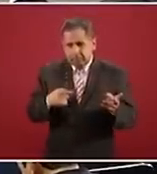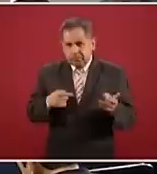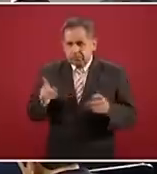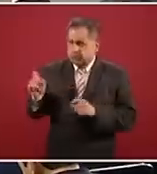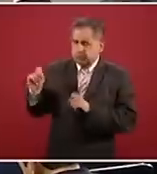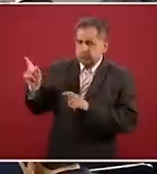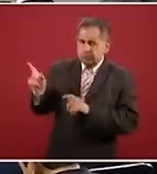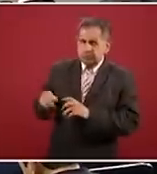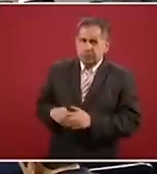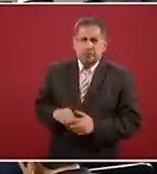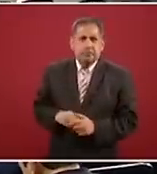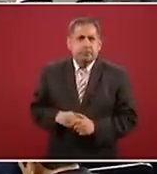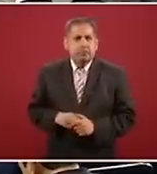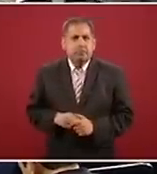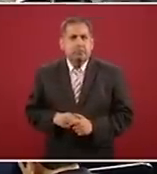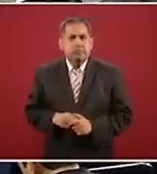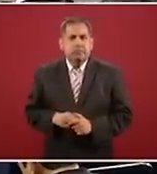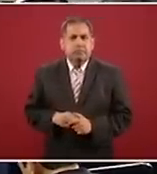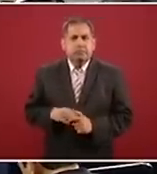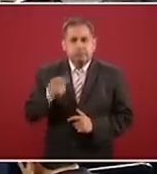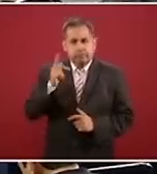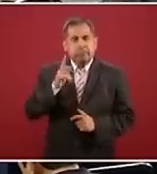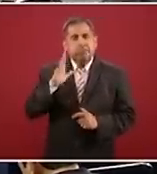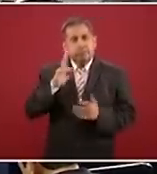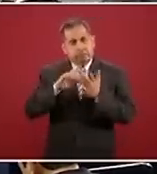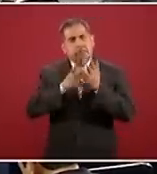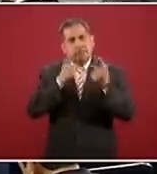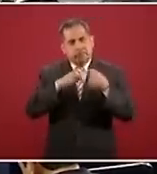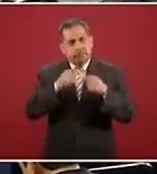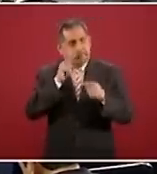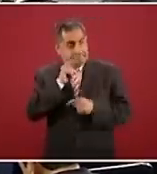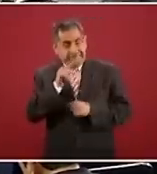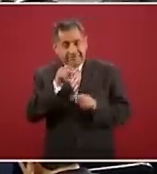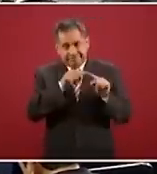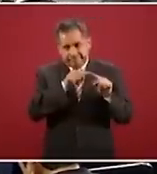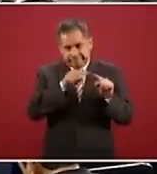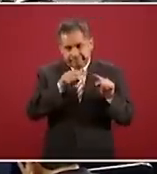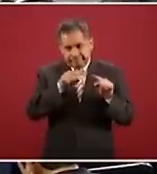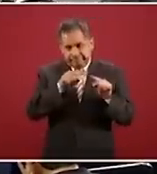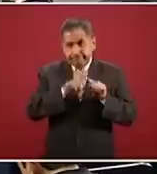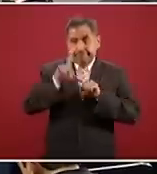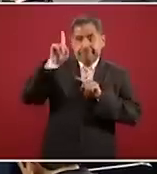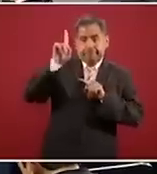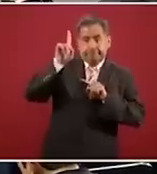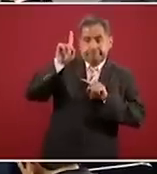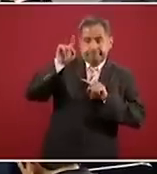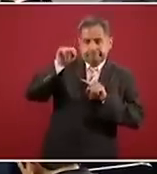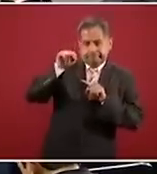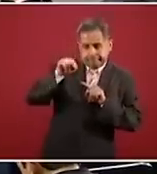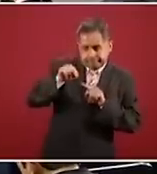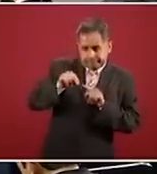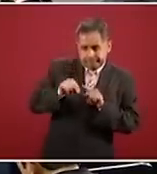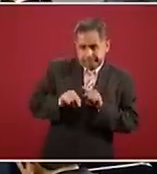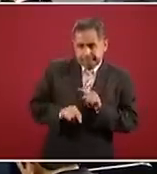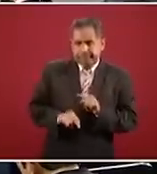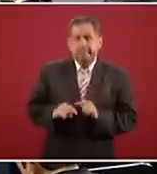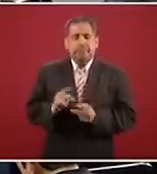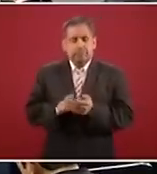pero está, aquí está, pero está ya, como se puede mostrar aquí, en